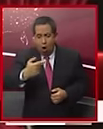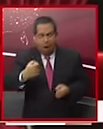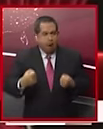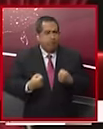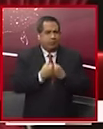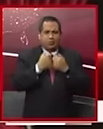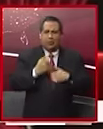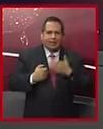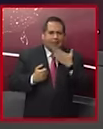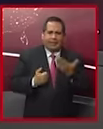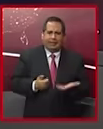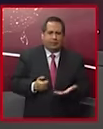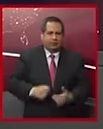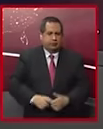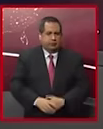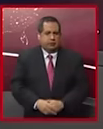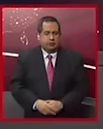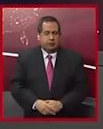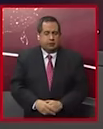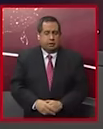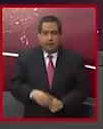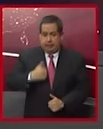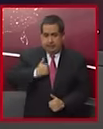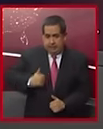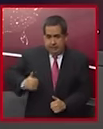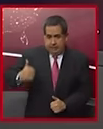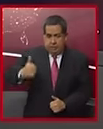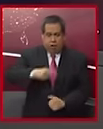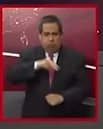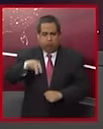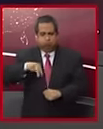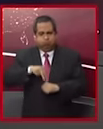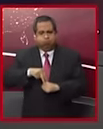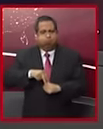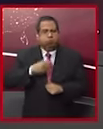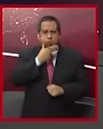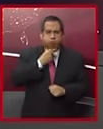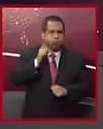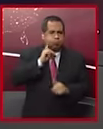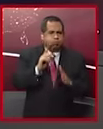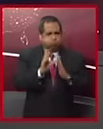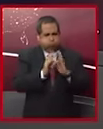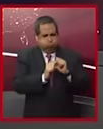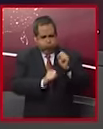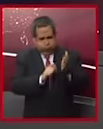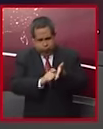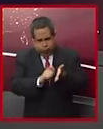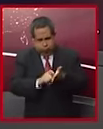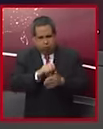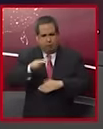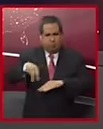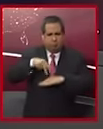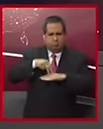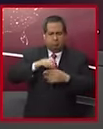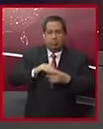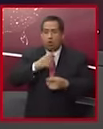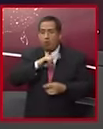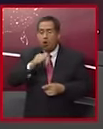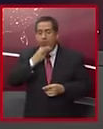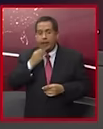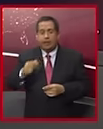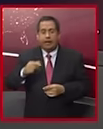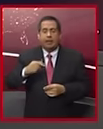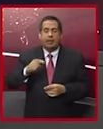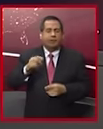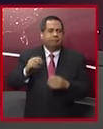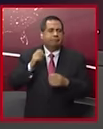bueno. Luego de los posicionamientos de los diputadas y diputados constituyentes, el legislador Jaime Cárdenas de Morena emitió